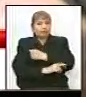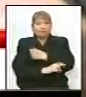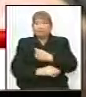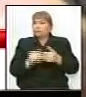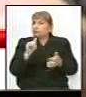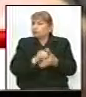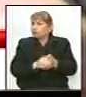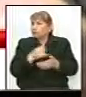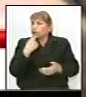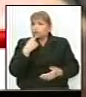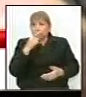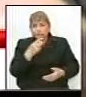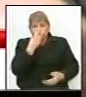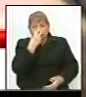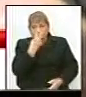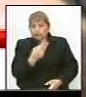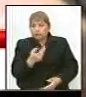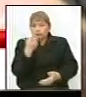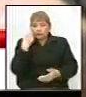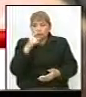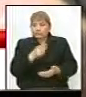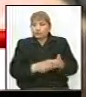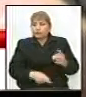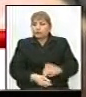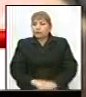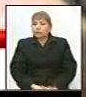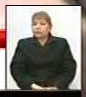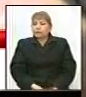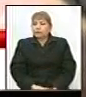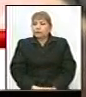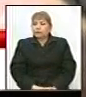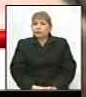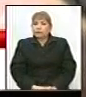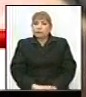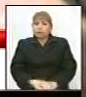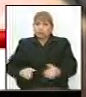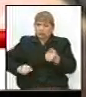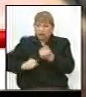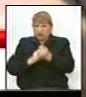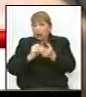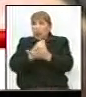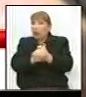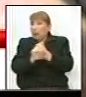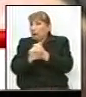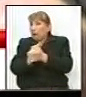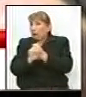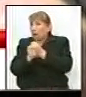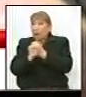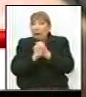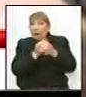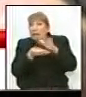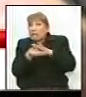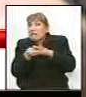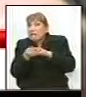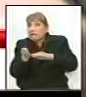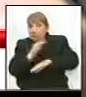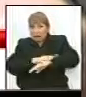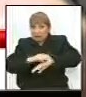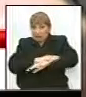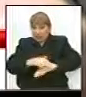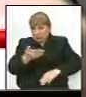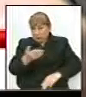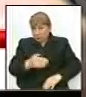Y decirles, presidente, para terminar, apoyando a los amigotes en la corrupción, a los corruptos,